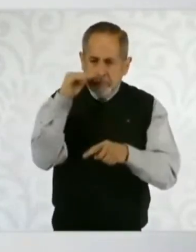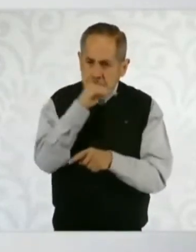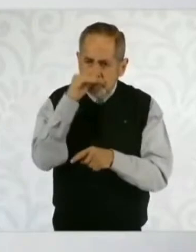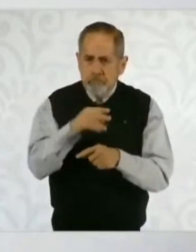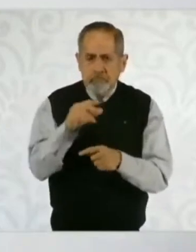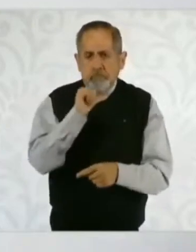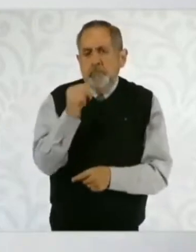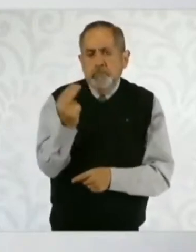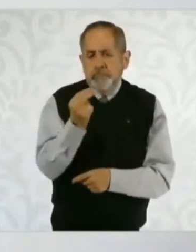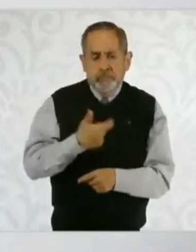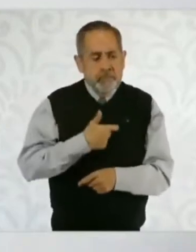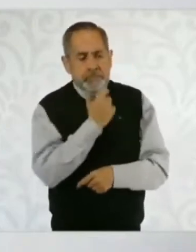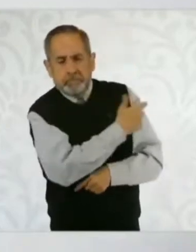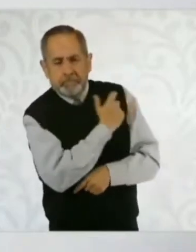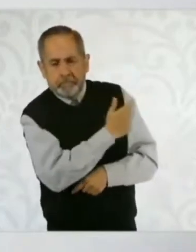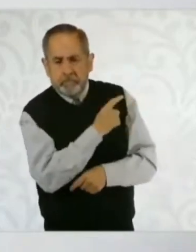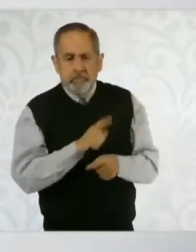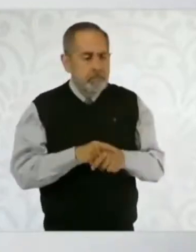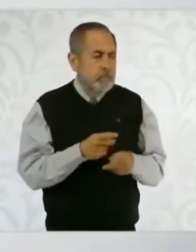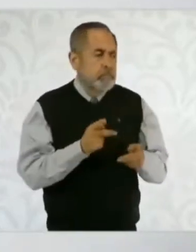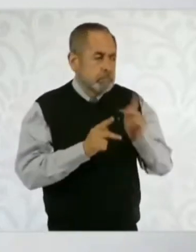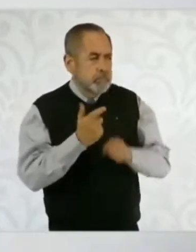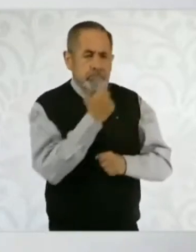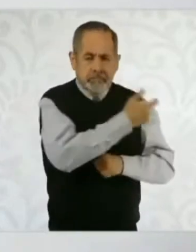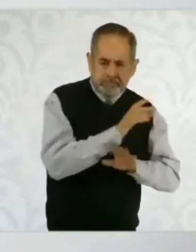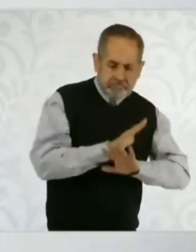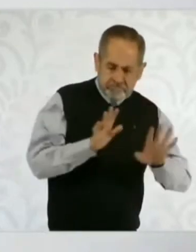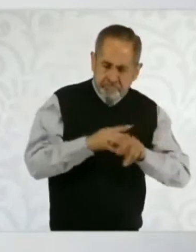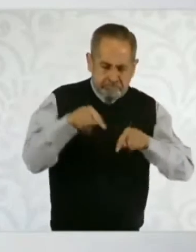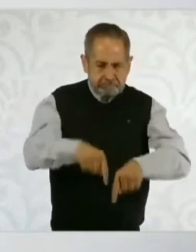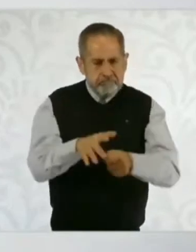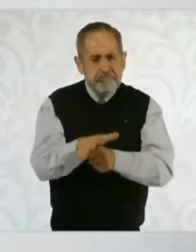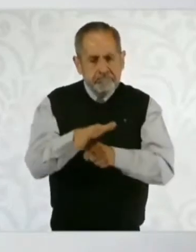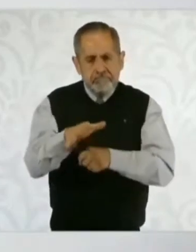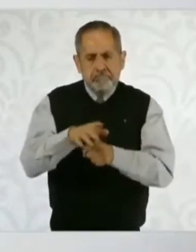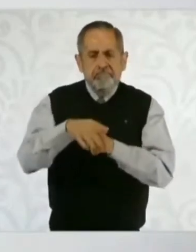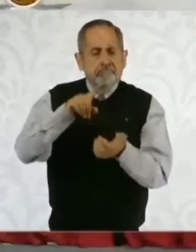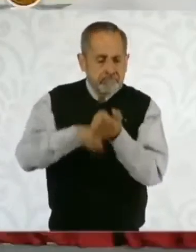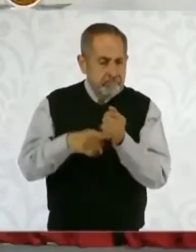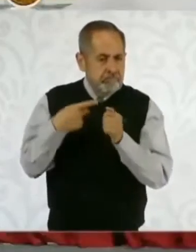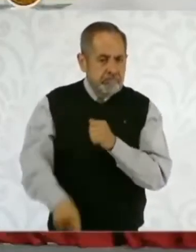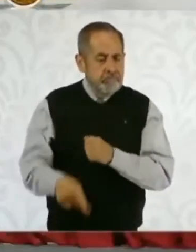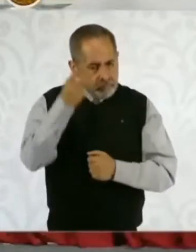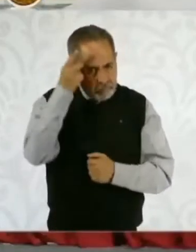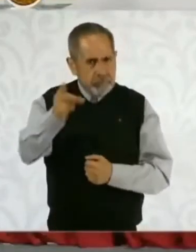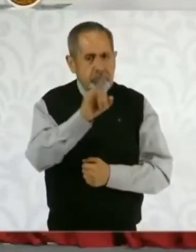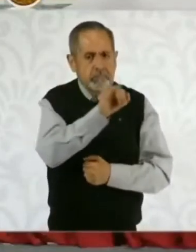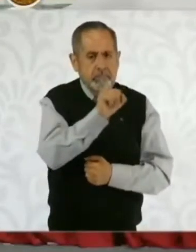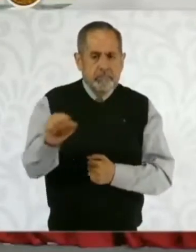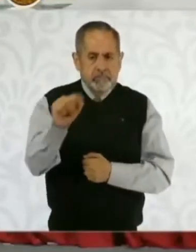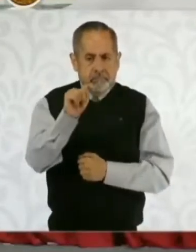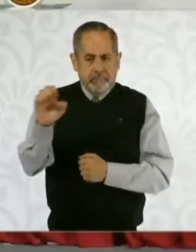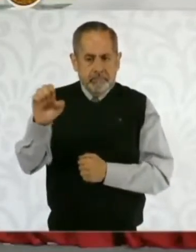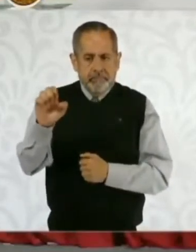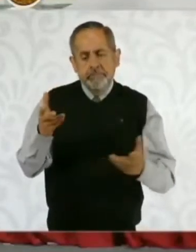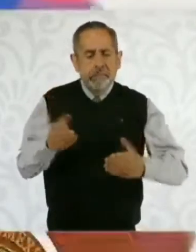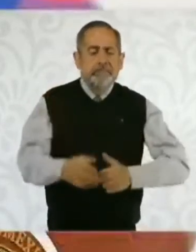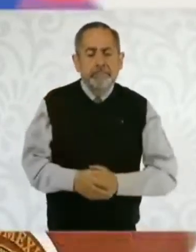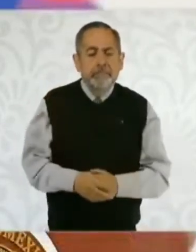no sea simplemente un intermediario, la institución con servicios privados. Finalmente diría